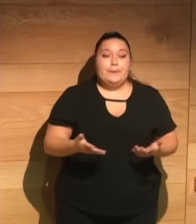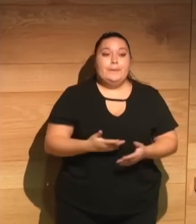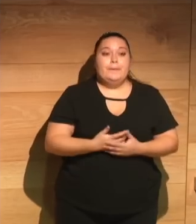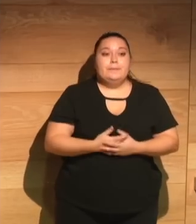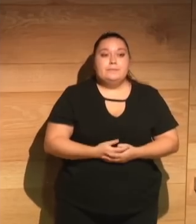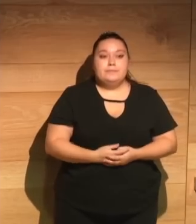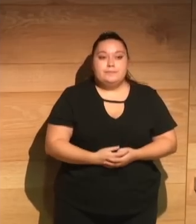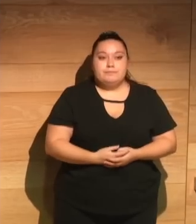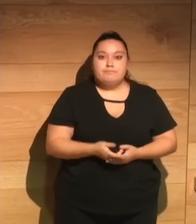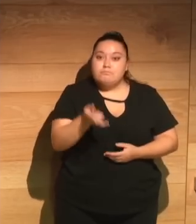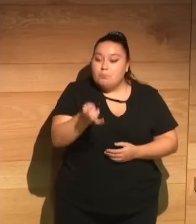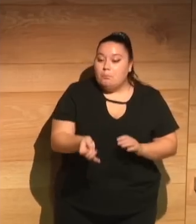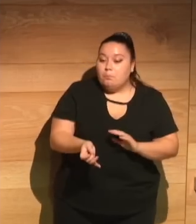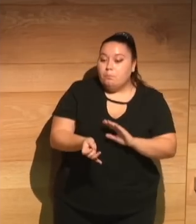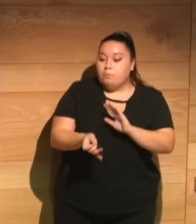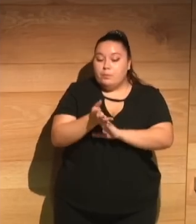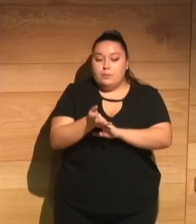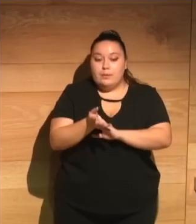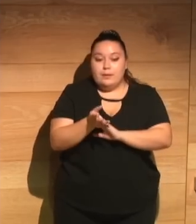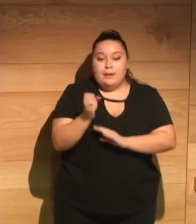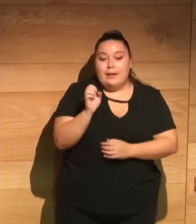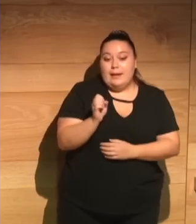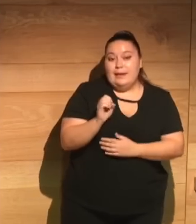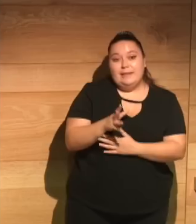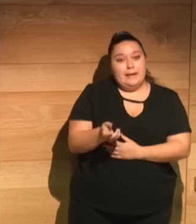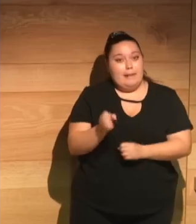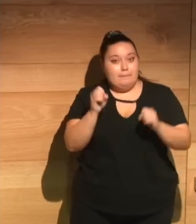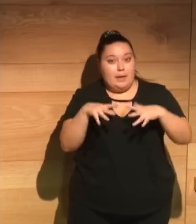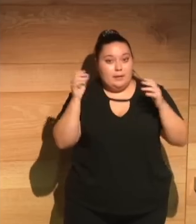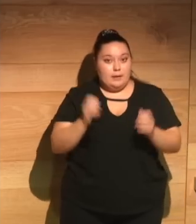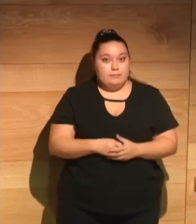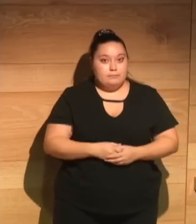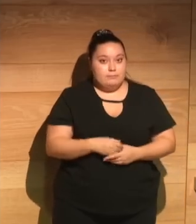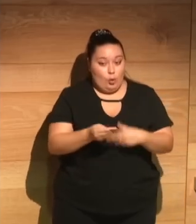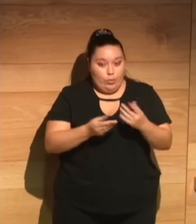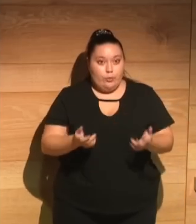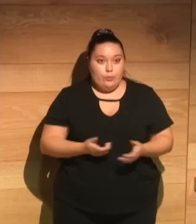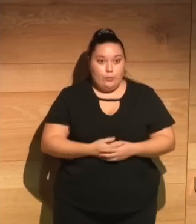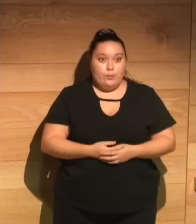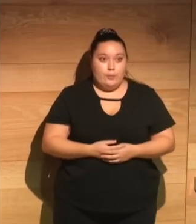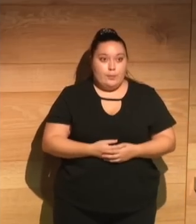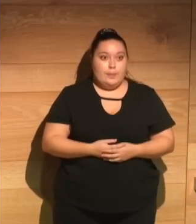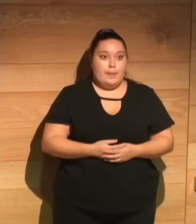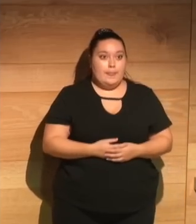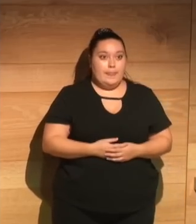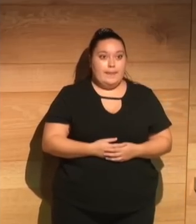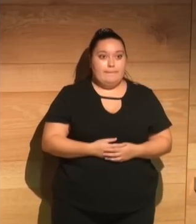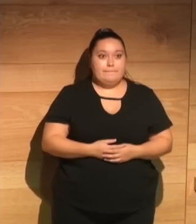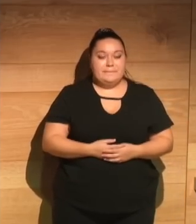Y él inventó esta linterna mágica, que en el fondo es lo más parecido a un actual proyector de